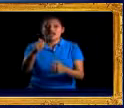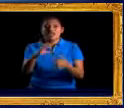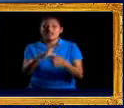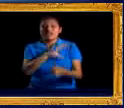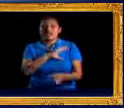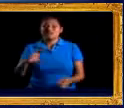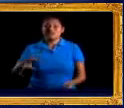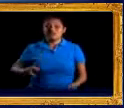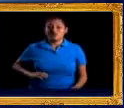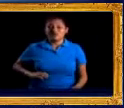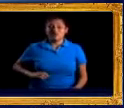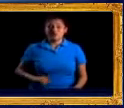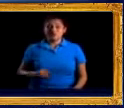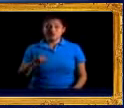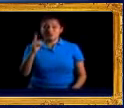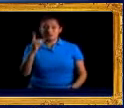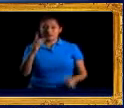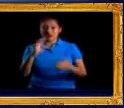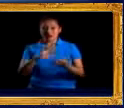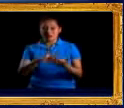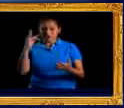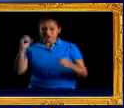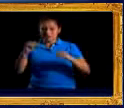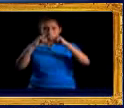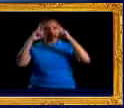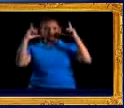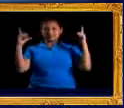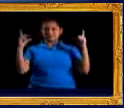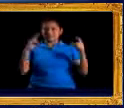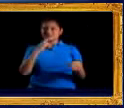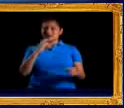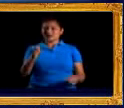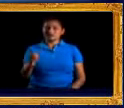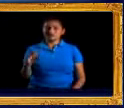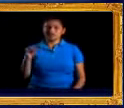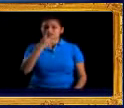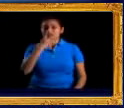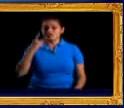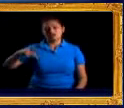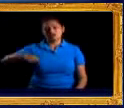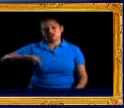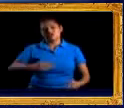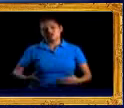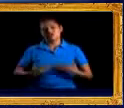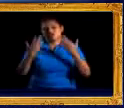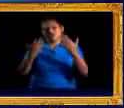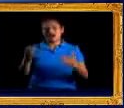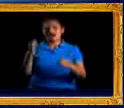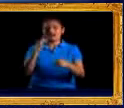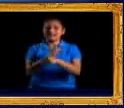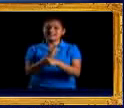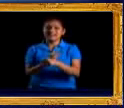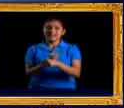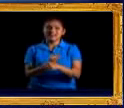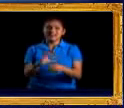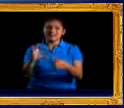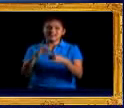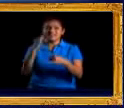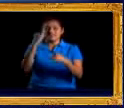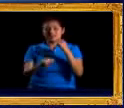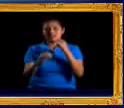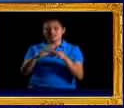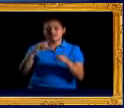ayer recibíamos una gloria extraordinaria, hermano, que Dios le está dando a la iglesia del final de los